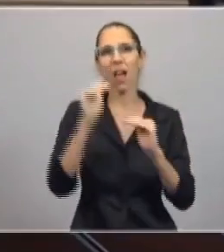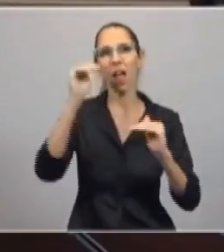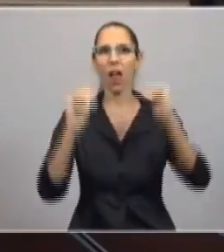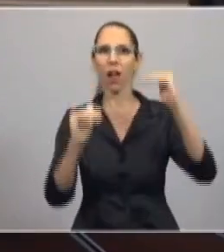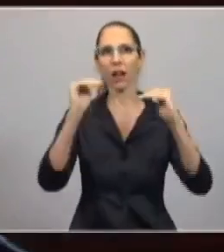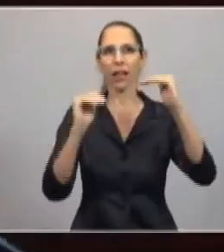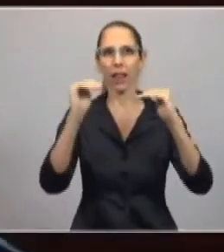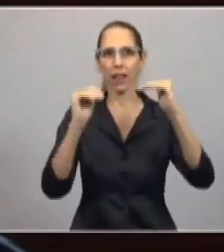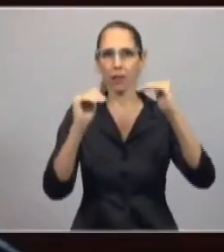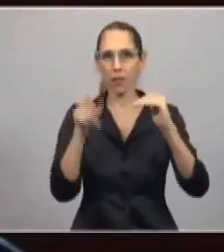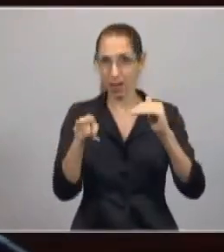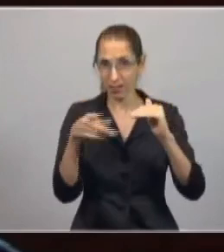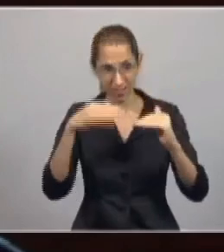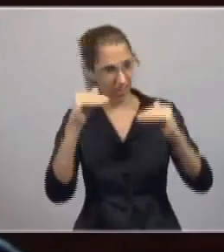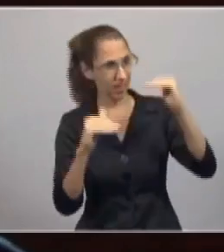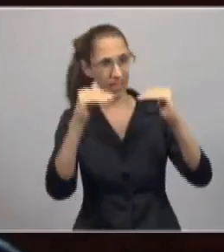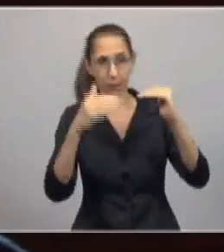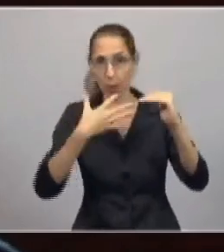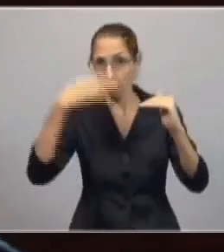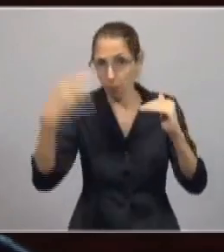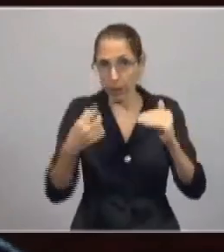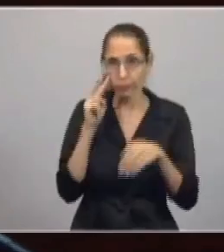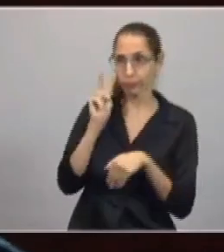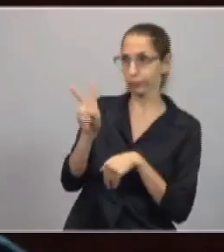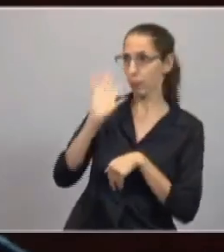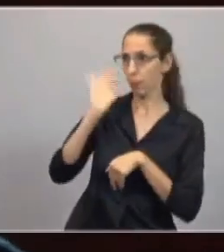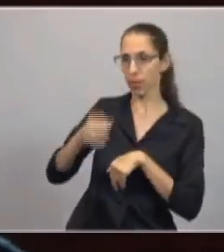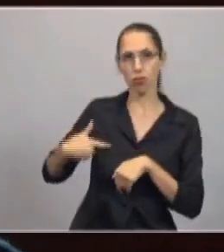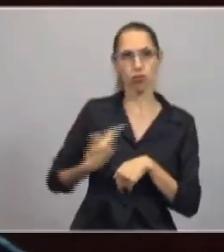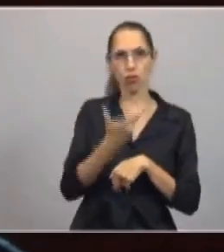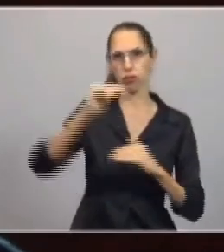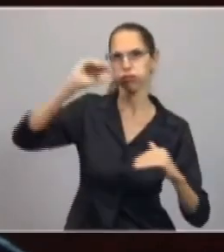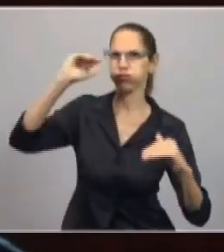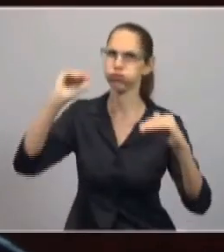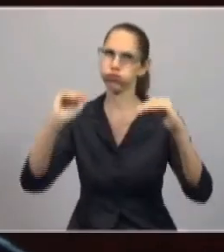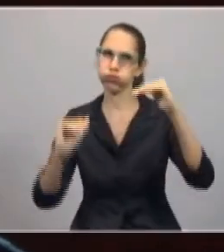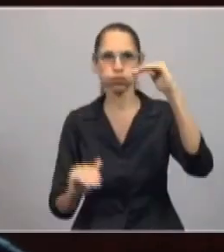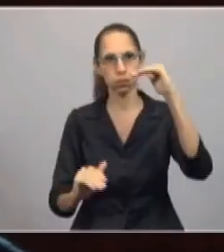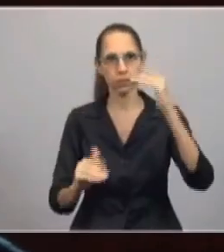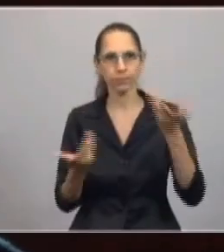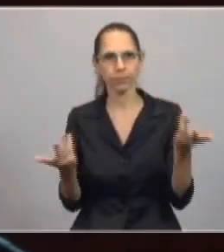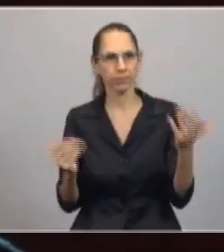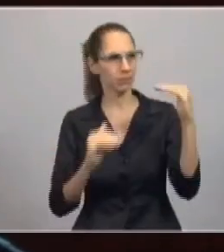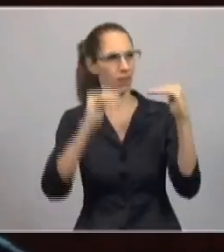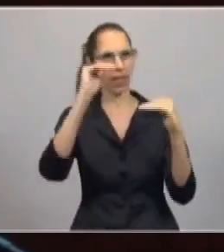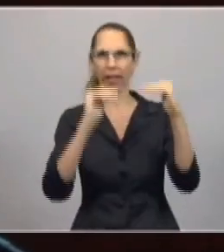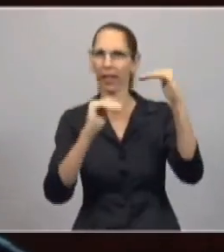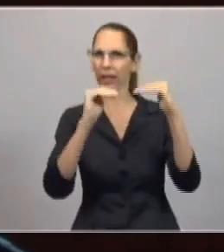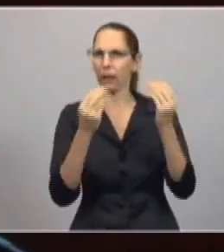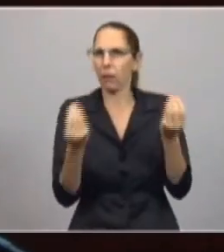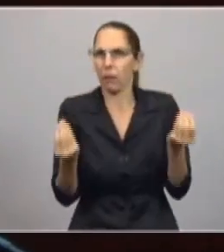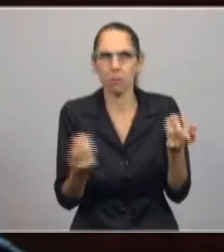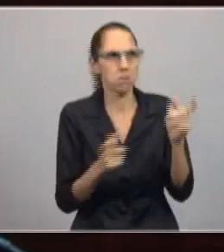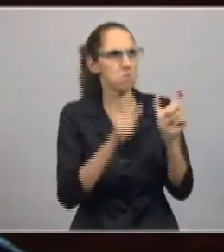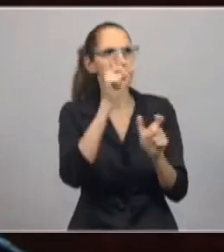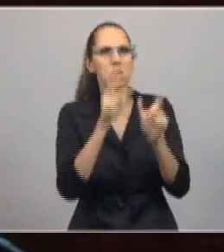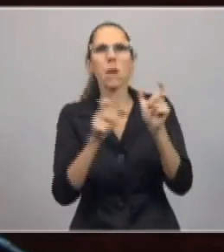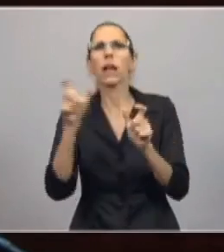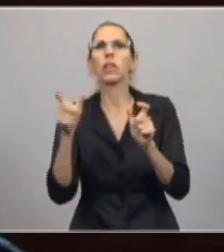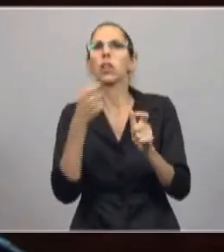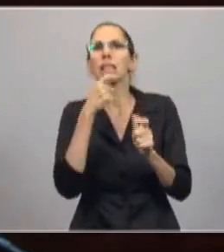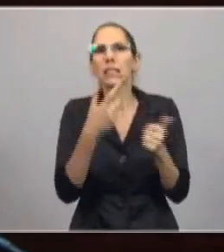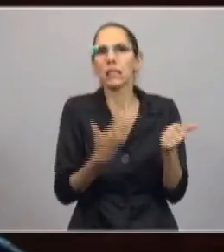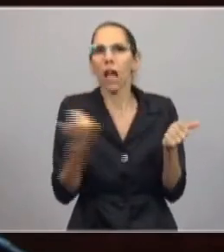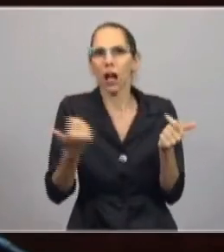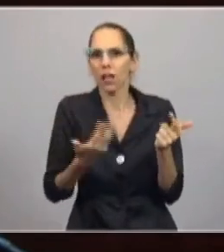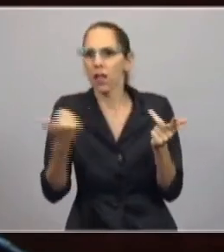una sociedad cada vez más desequilibrada. ¿Qué clase de equilibrio puede experimentar una persona a la que de golpe le quitan